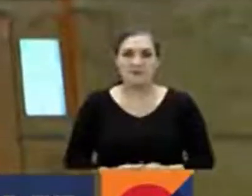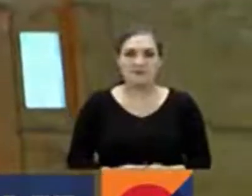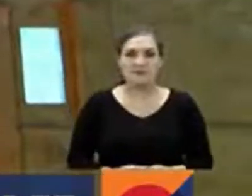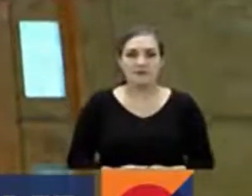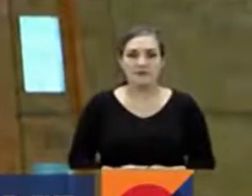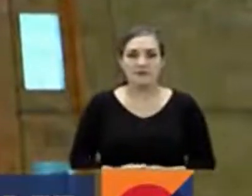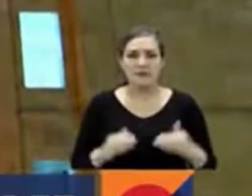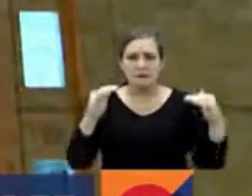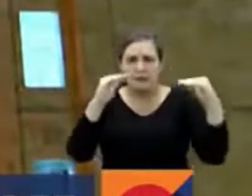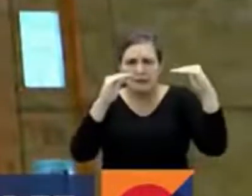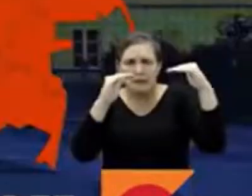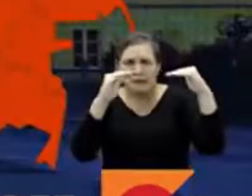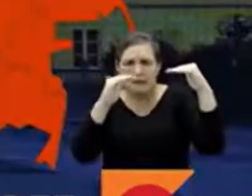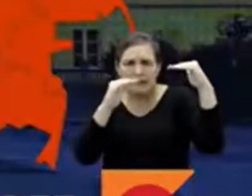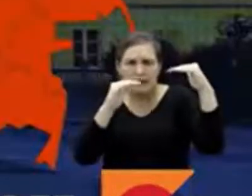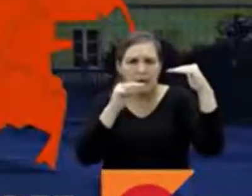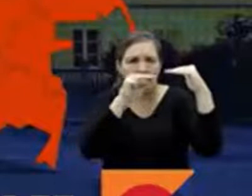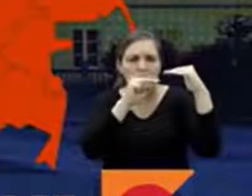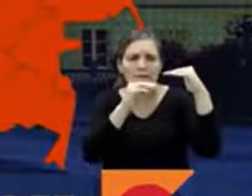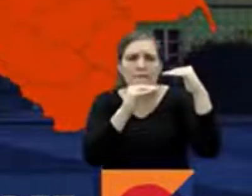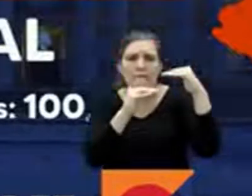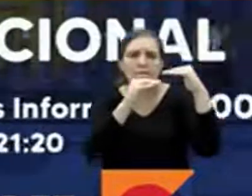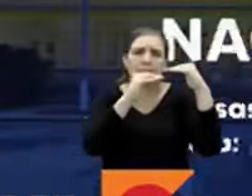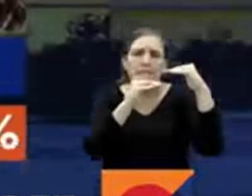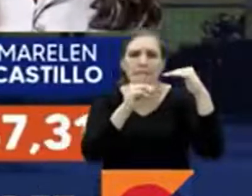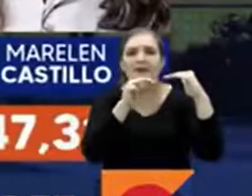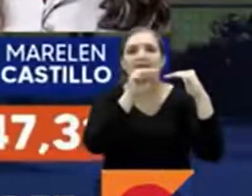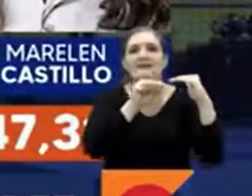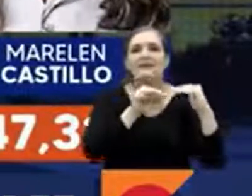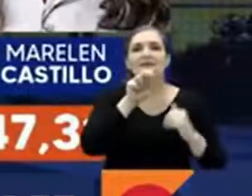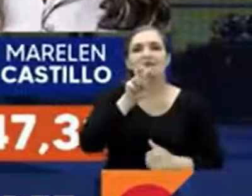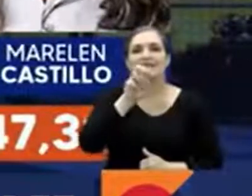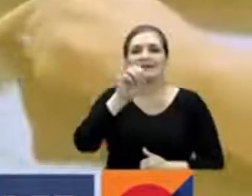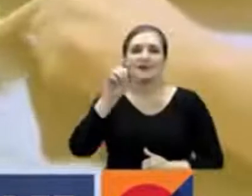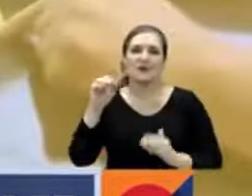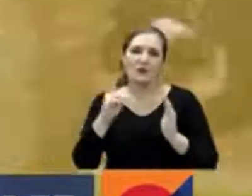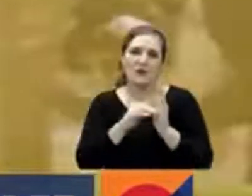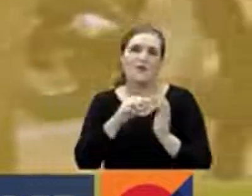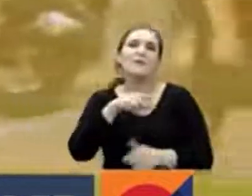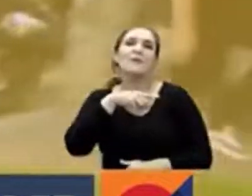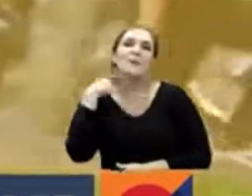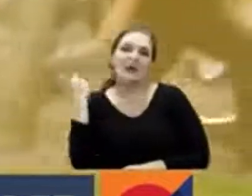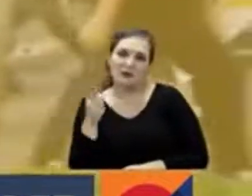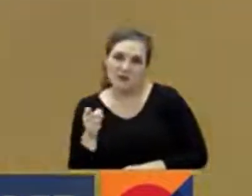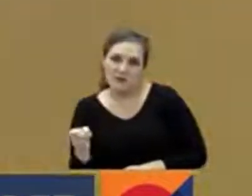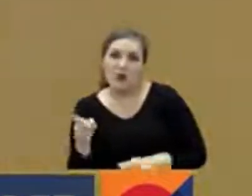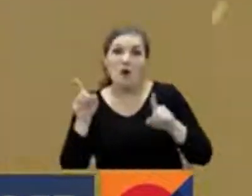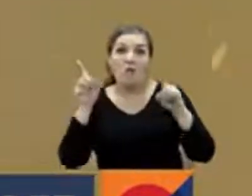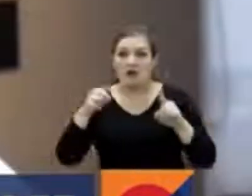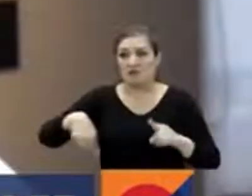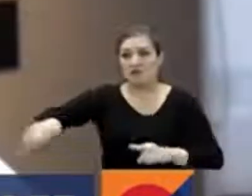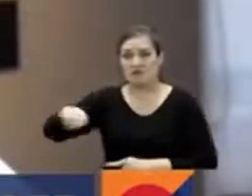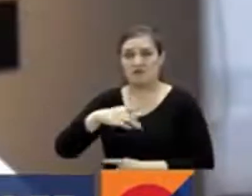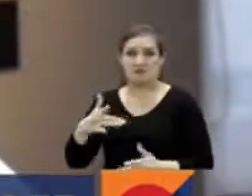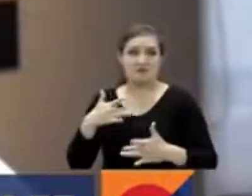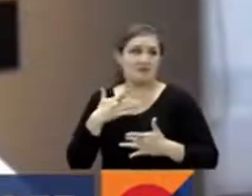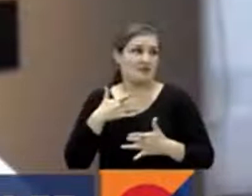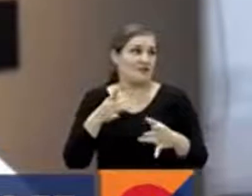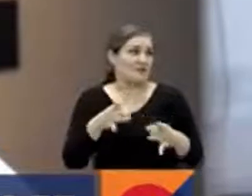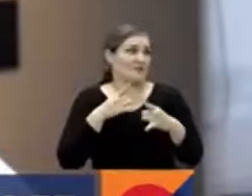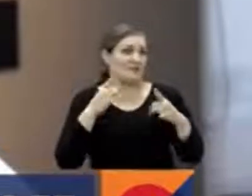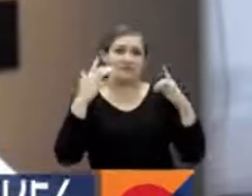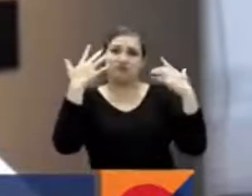la diferencia fueron 700,000 votos, Rodolfo Hernández perdió, pero para los santanderianos fue una victoria y agradecieron